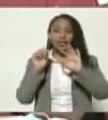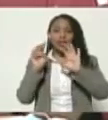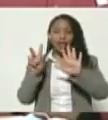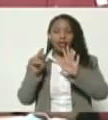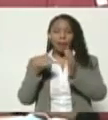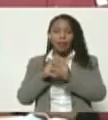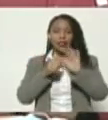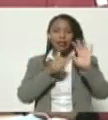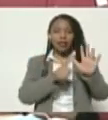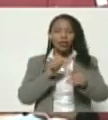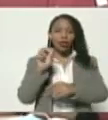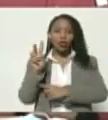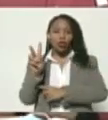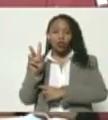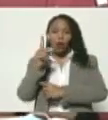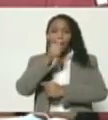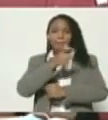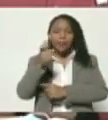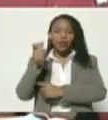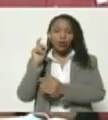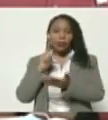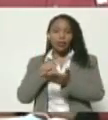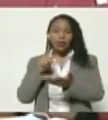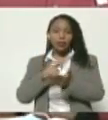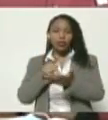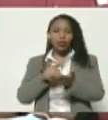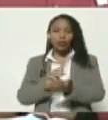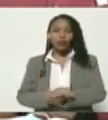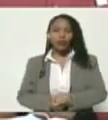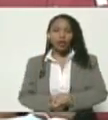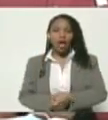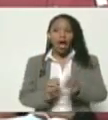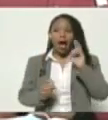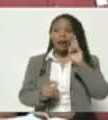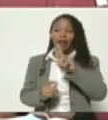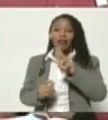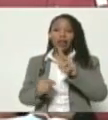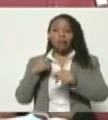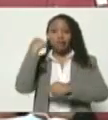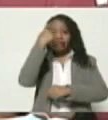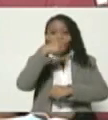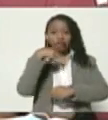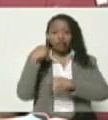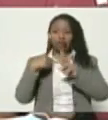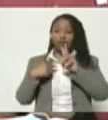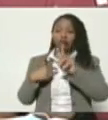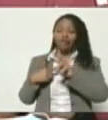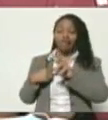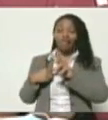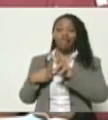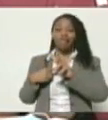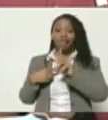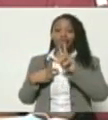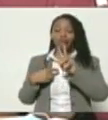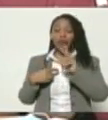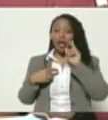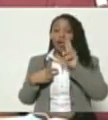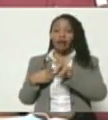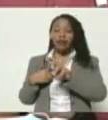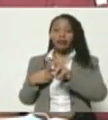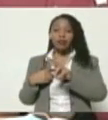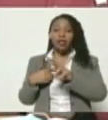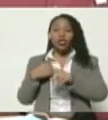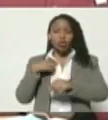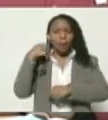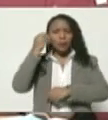27.602 candidatos y candidatas. Hay que verle la cara, hay que verle la cara. Yo creo que la